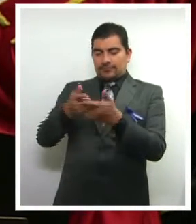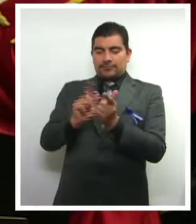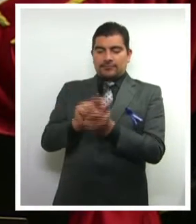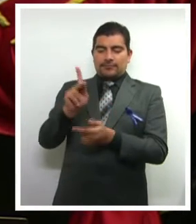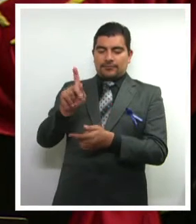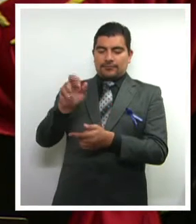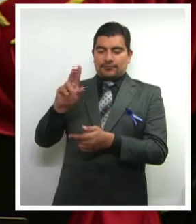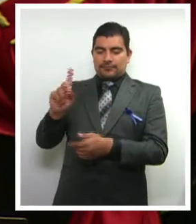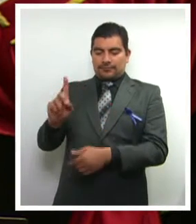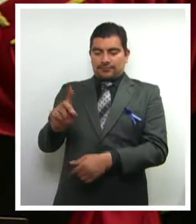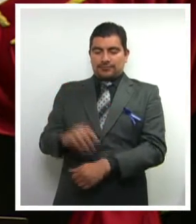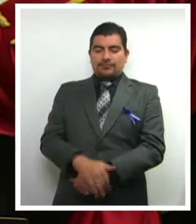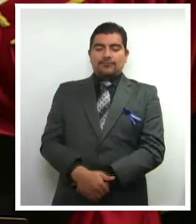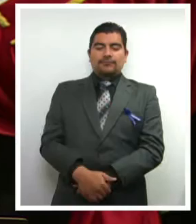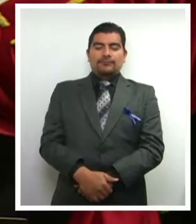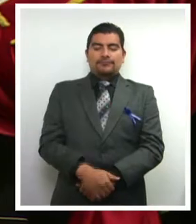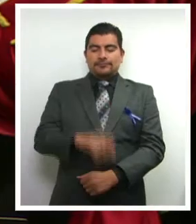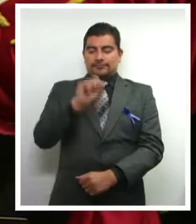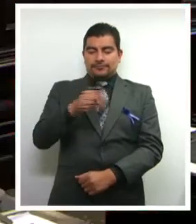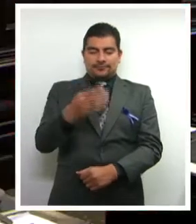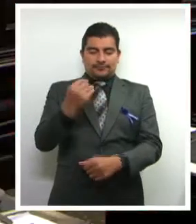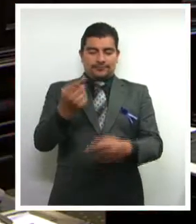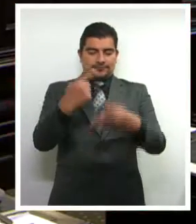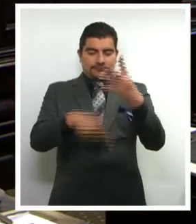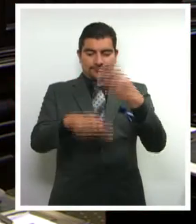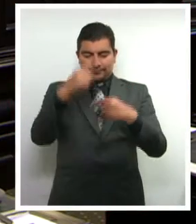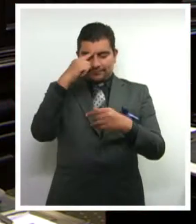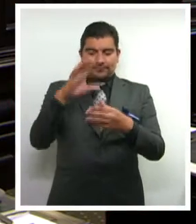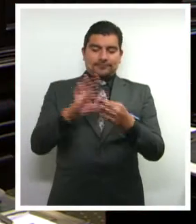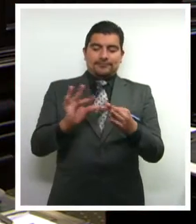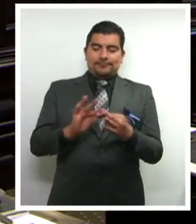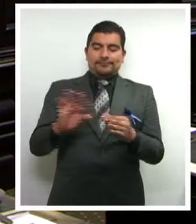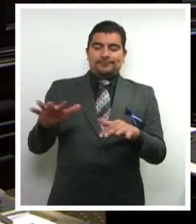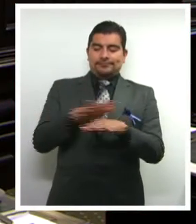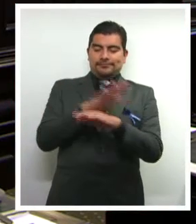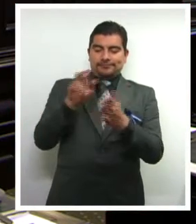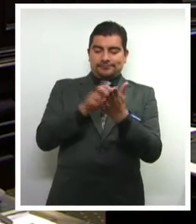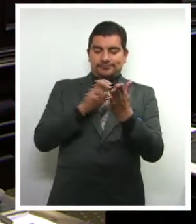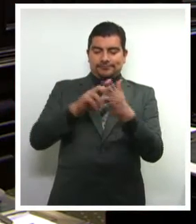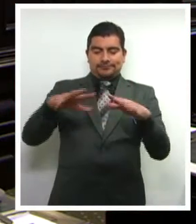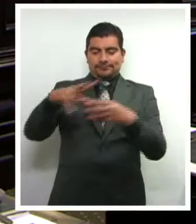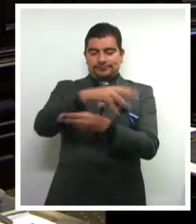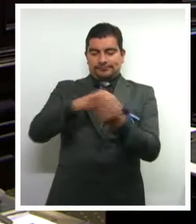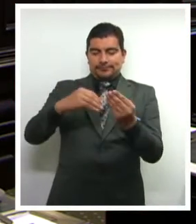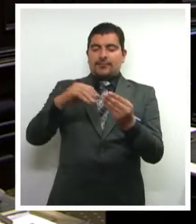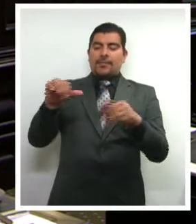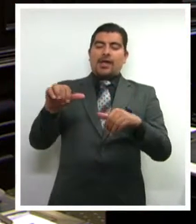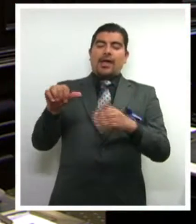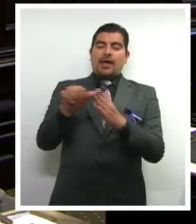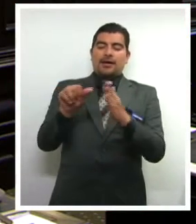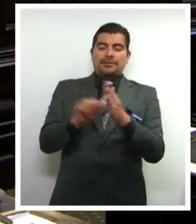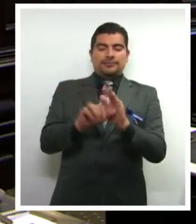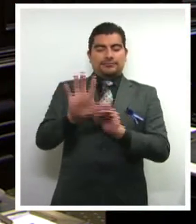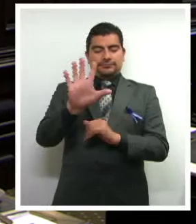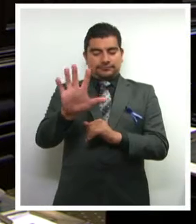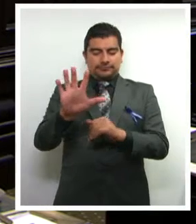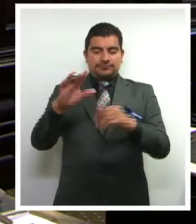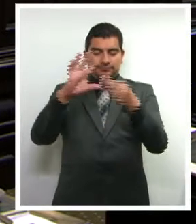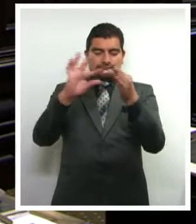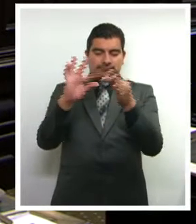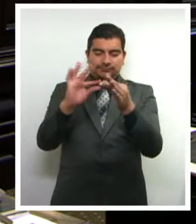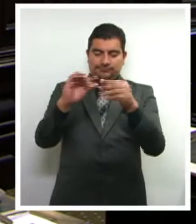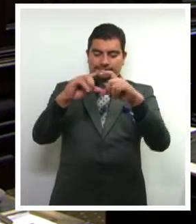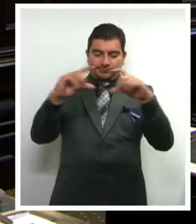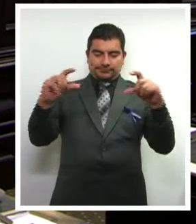PRD. 9. Con proyecto de decreto por el que se modifica y sustituye el artículo 5 del proyecto